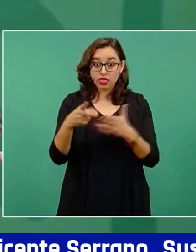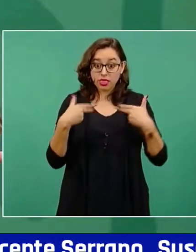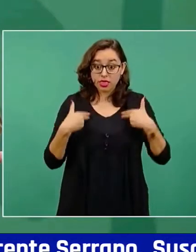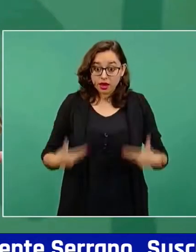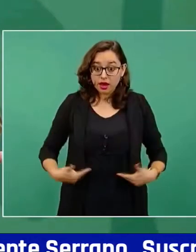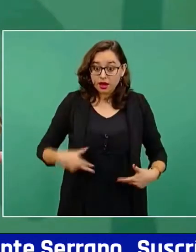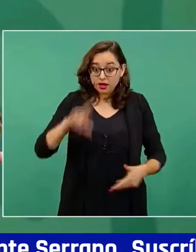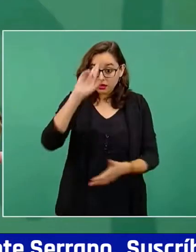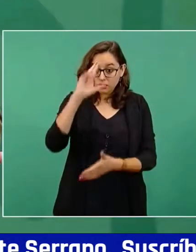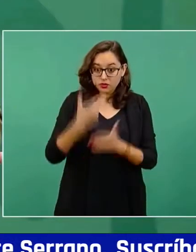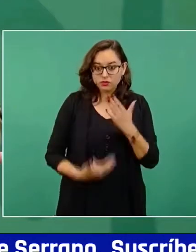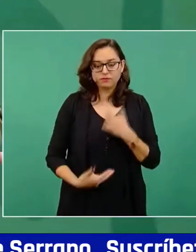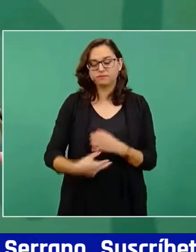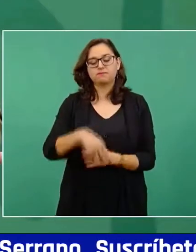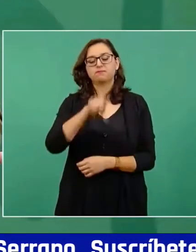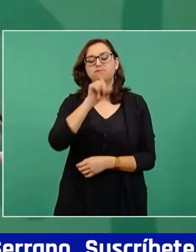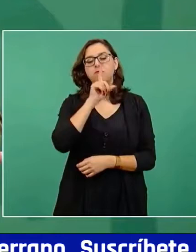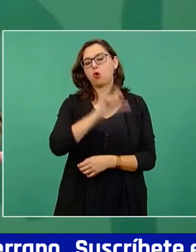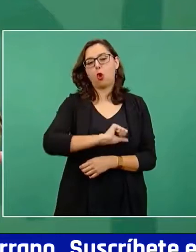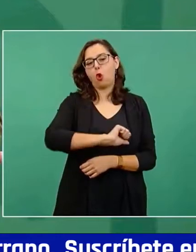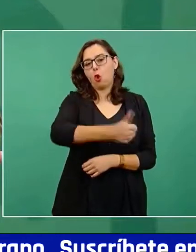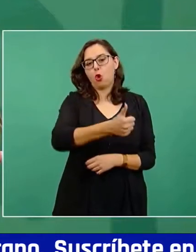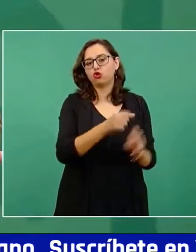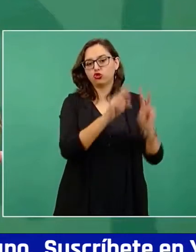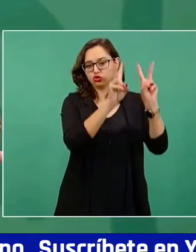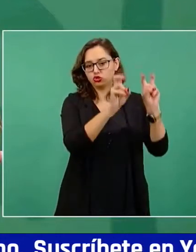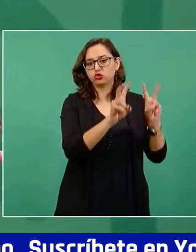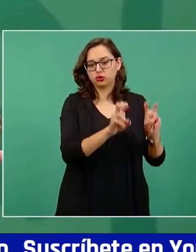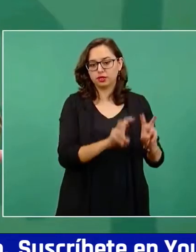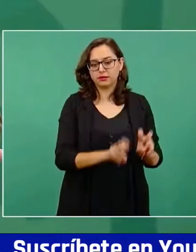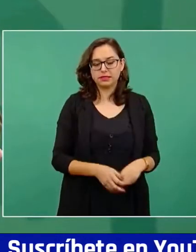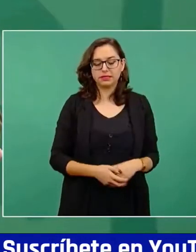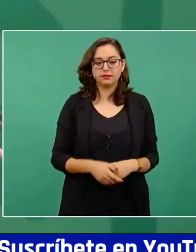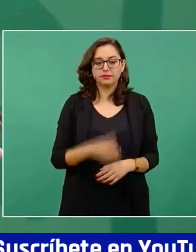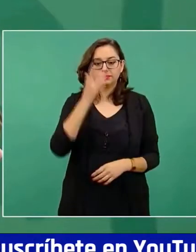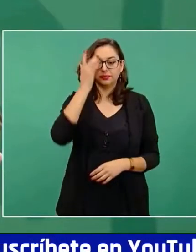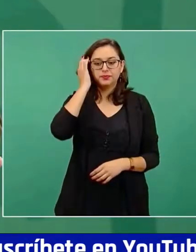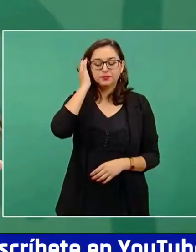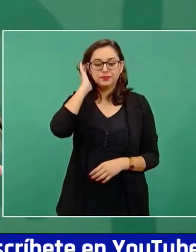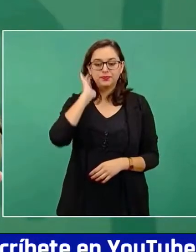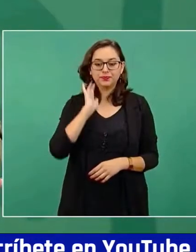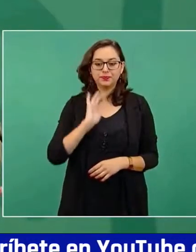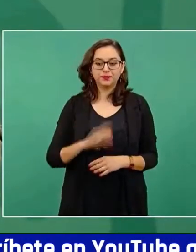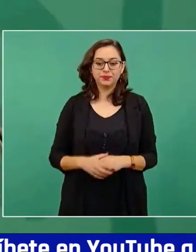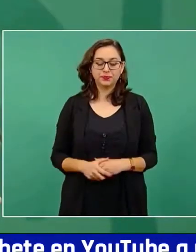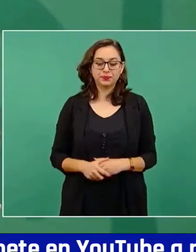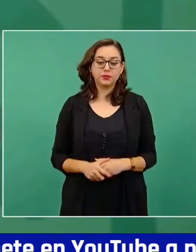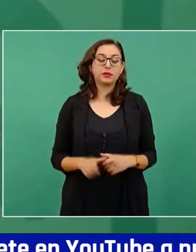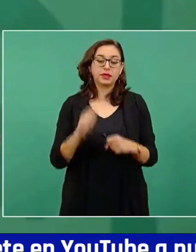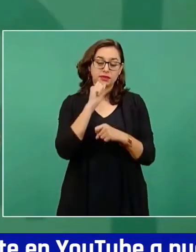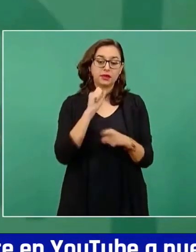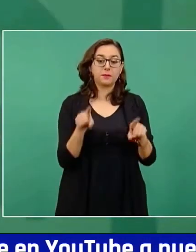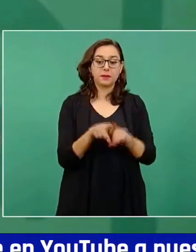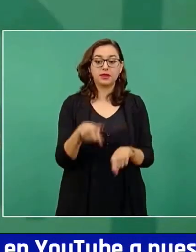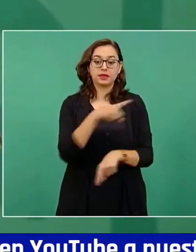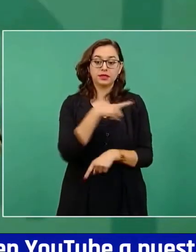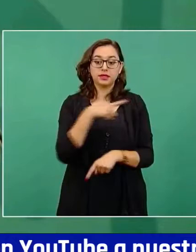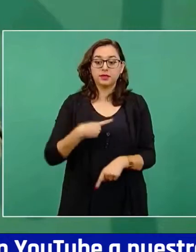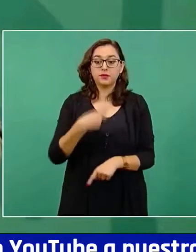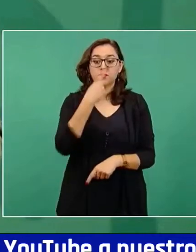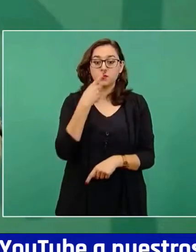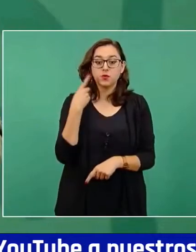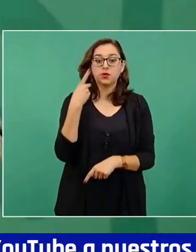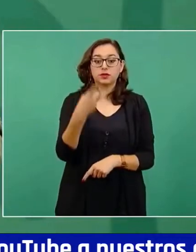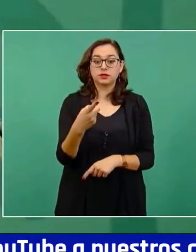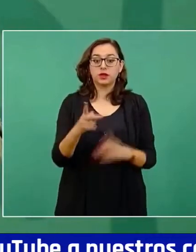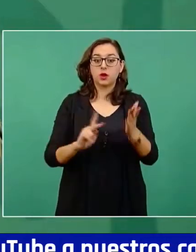relacionadas con la actuación de nuestro personal en las operaciones. Y aprovecharía para mencionar que sobre el programa